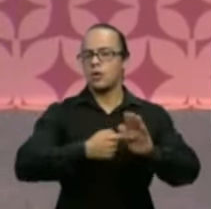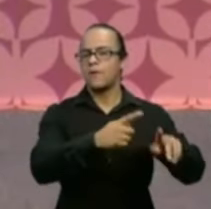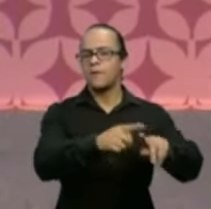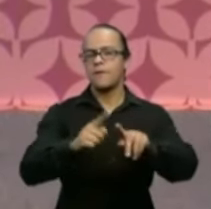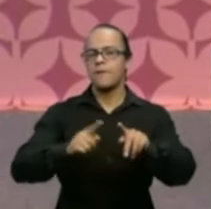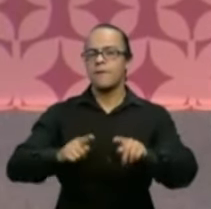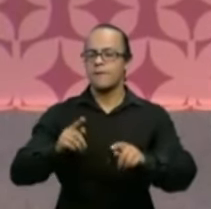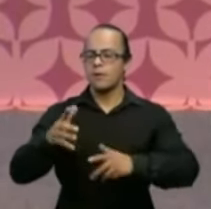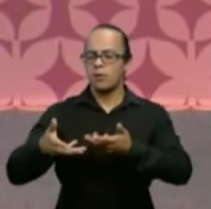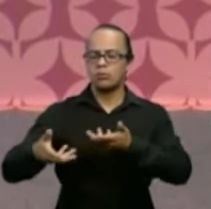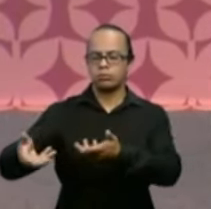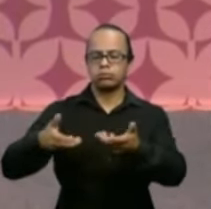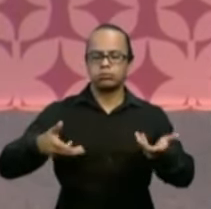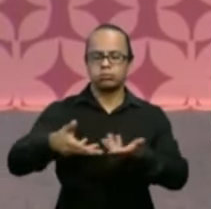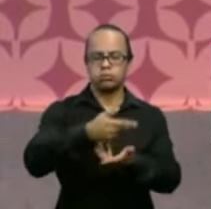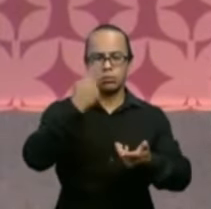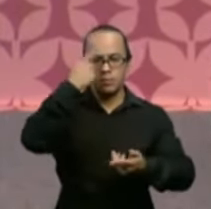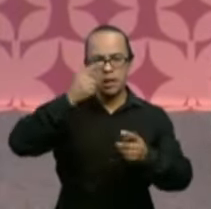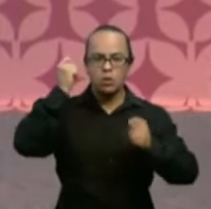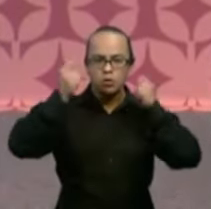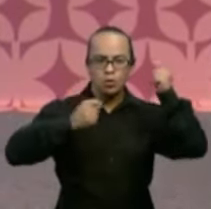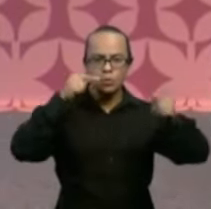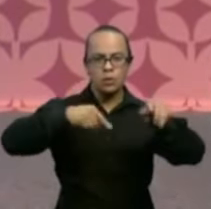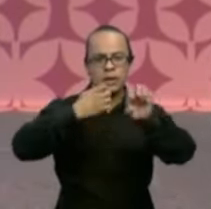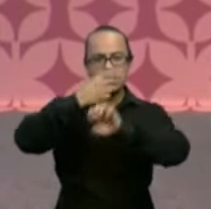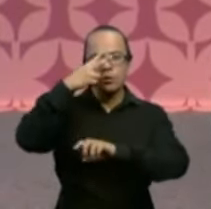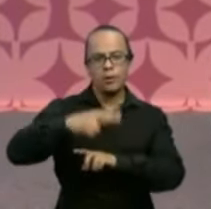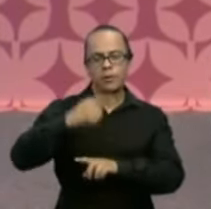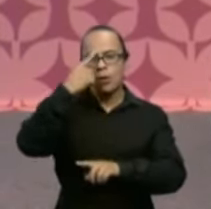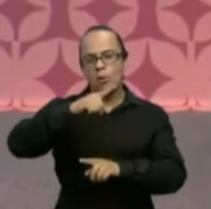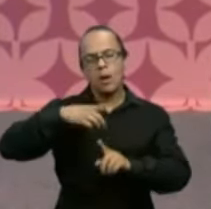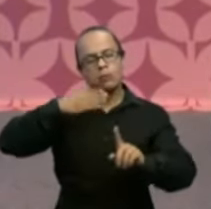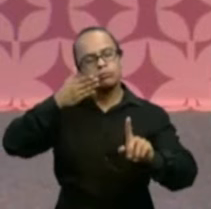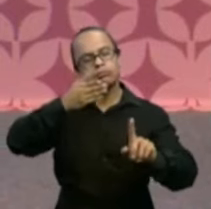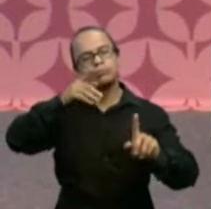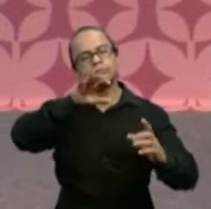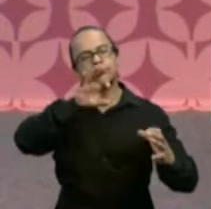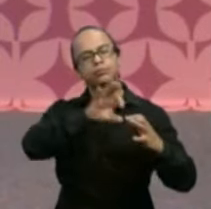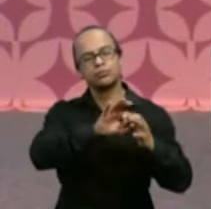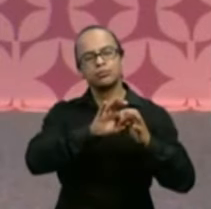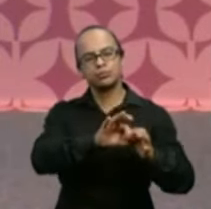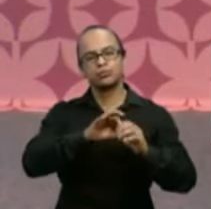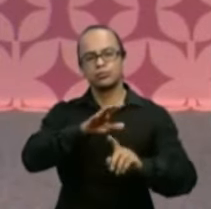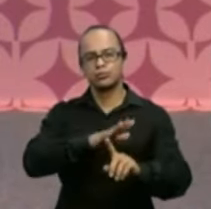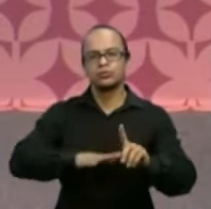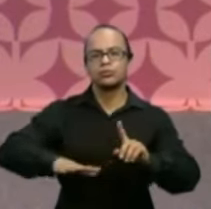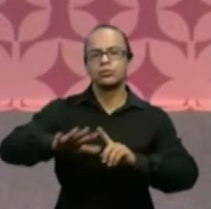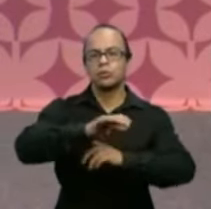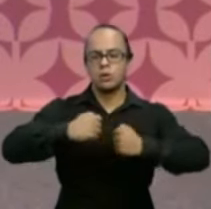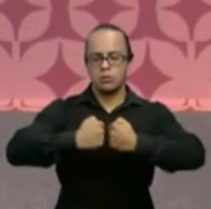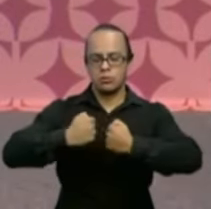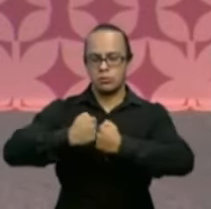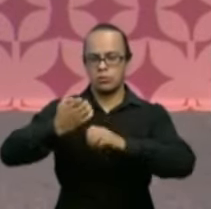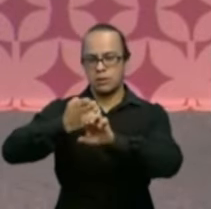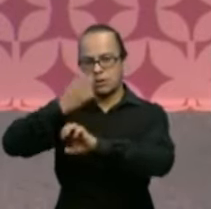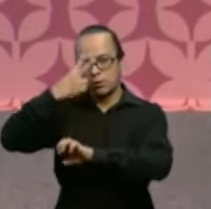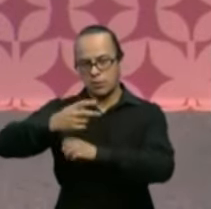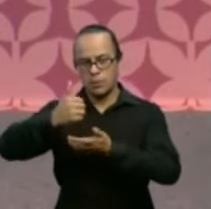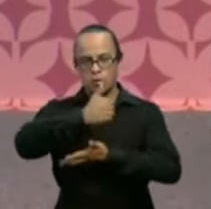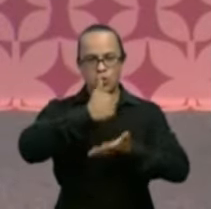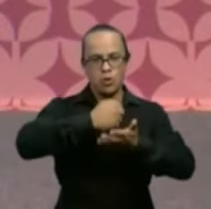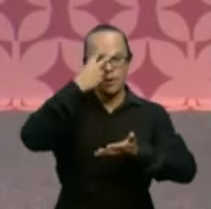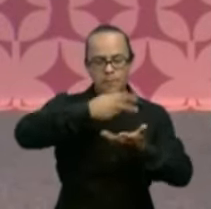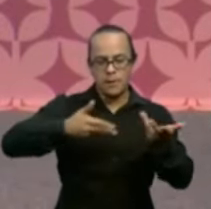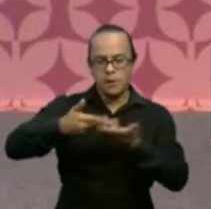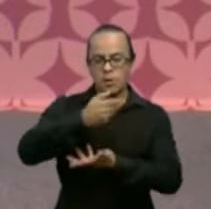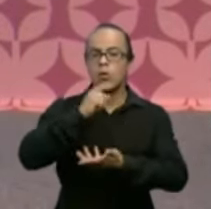potencial turístico dentro del estado, aprovechando la cercanía con el área metropolitana del Valle de México y la apertura del